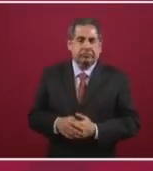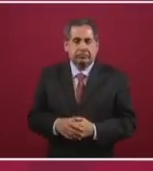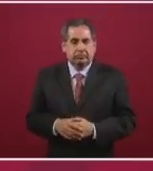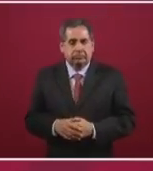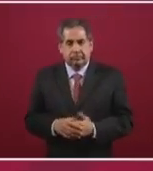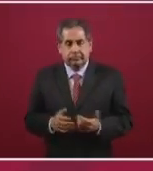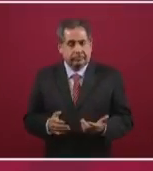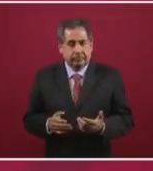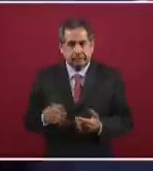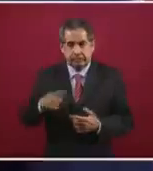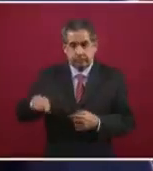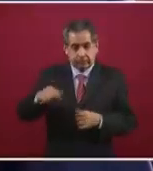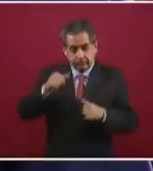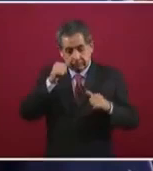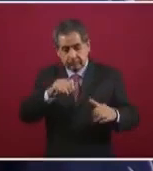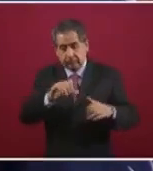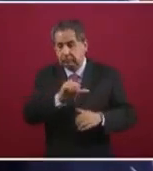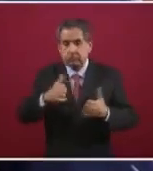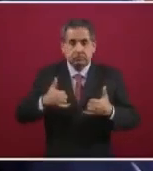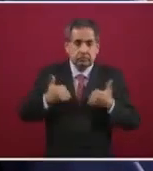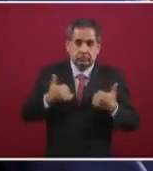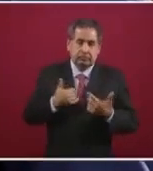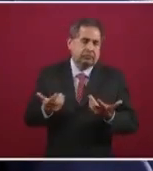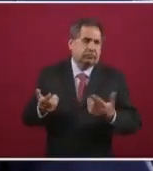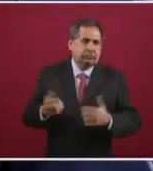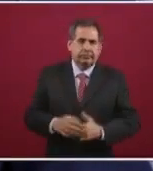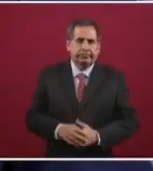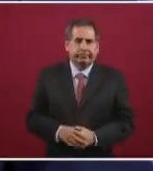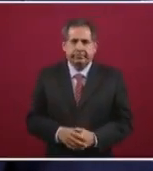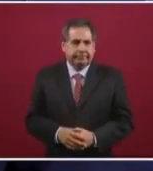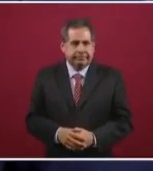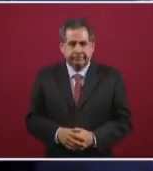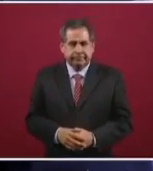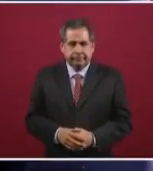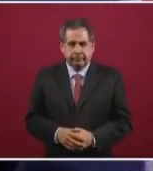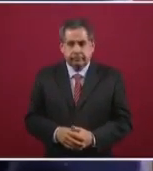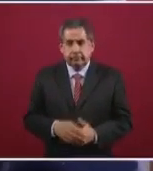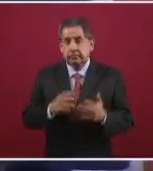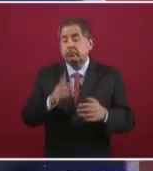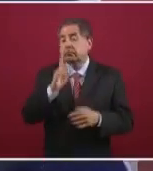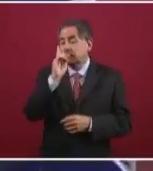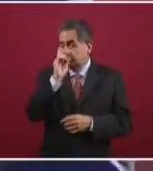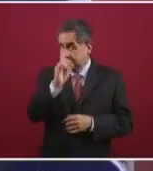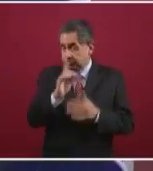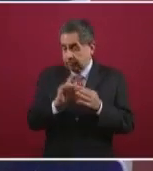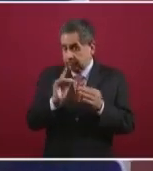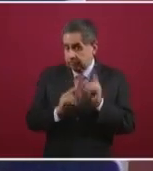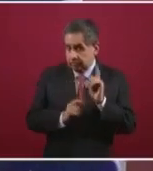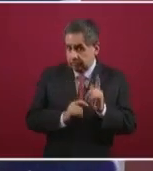por atender a los jóvenes. Y por cierto,